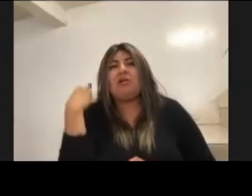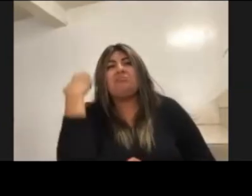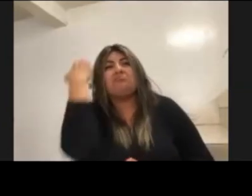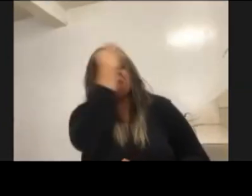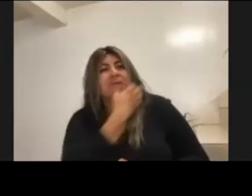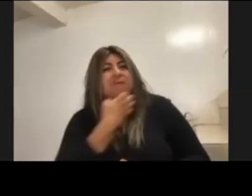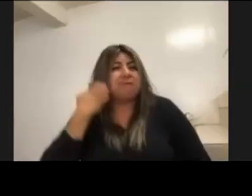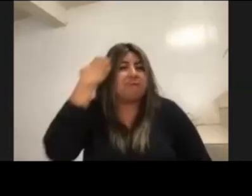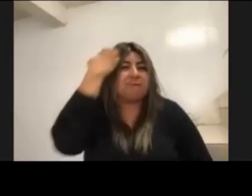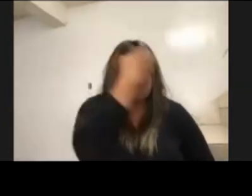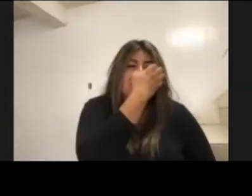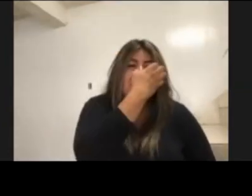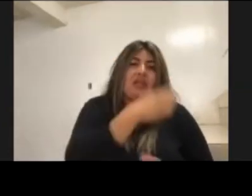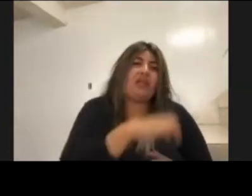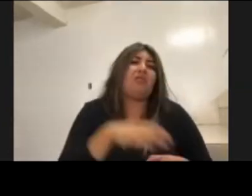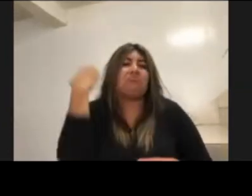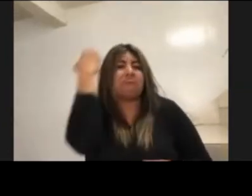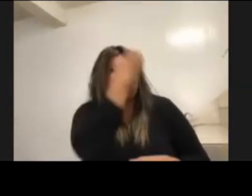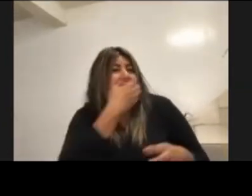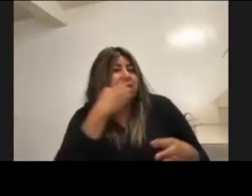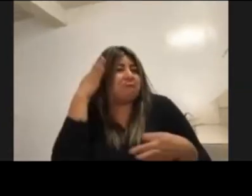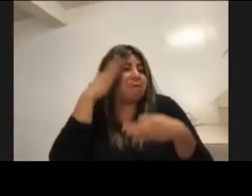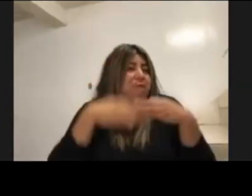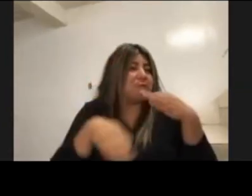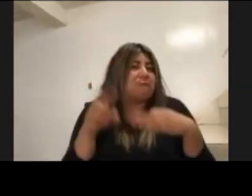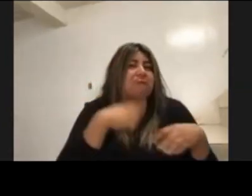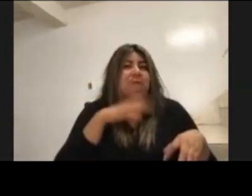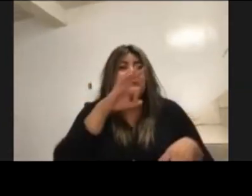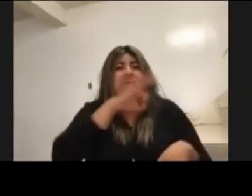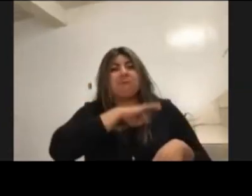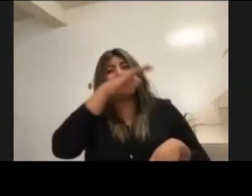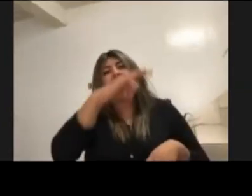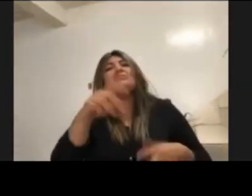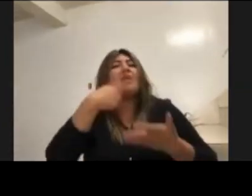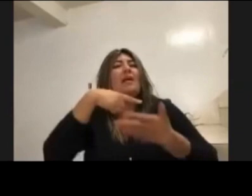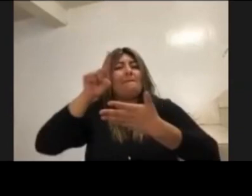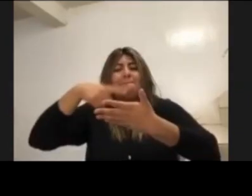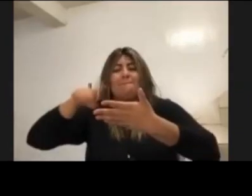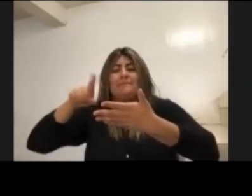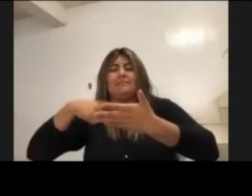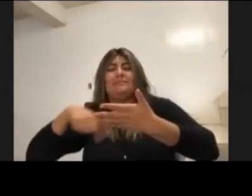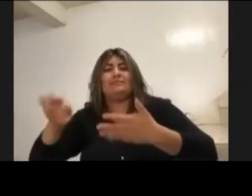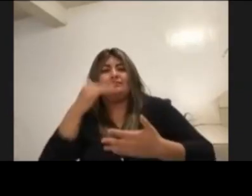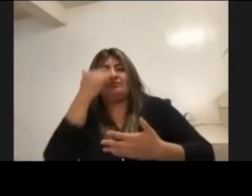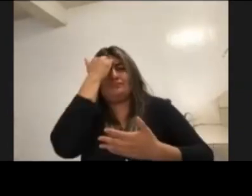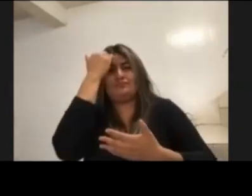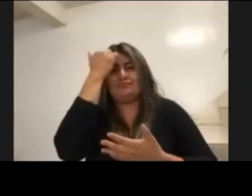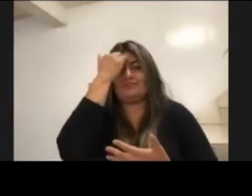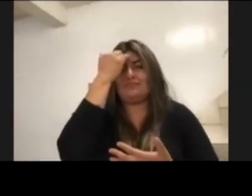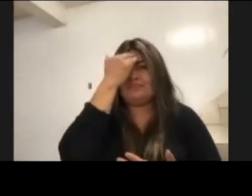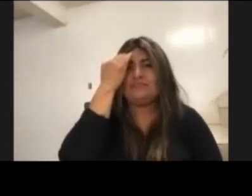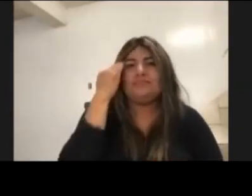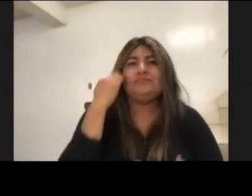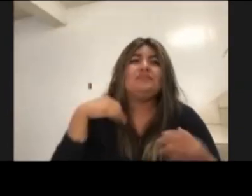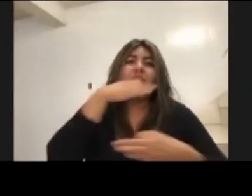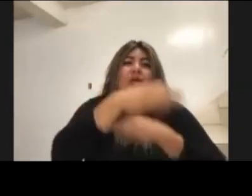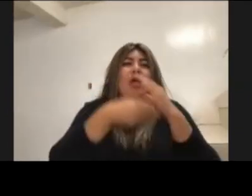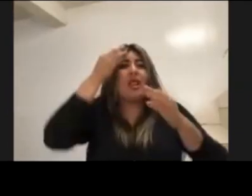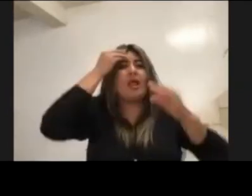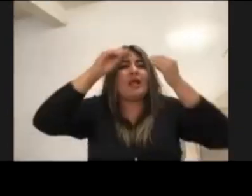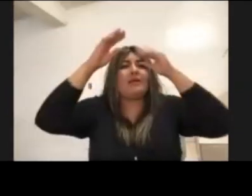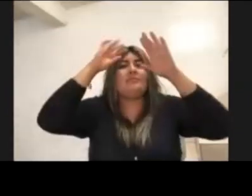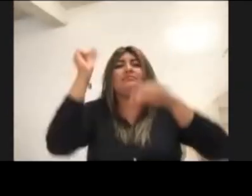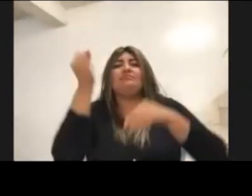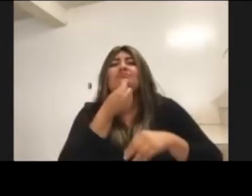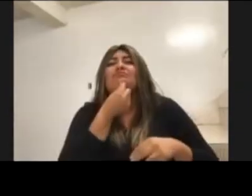un examen final con el cual yo puedo calificar porque sé los conocimientos que adquirió este niño y